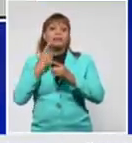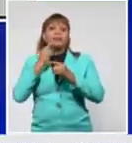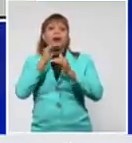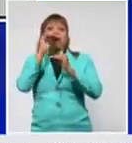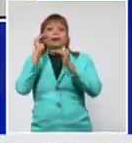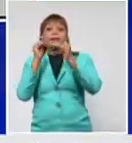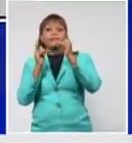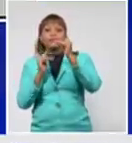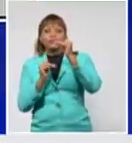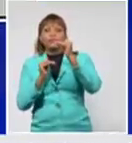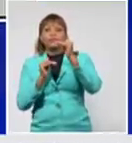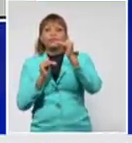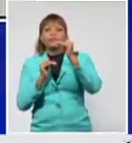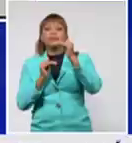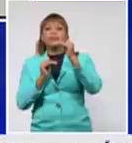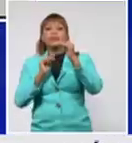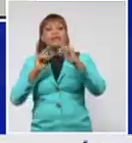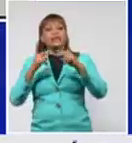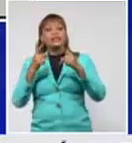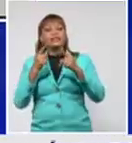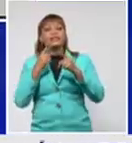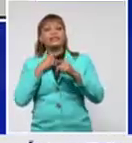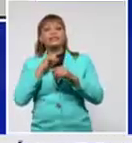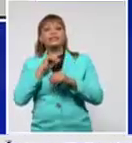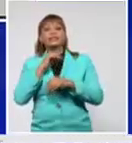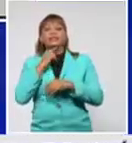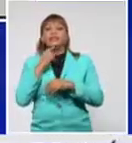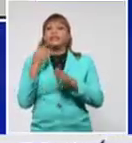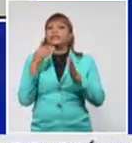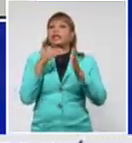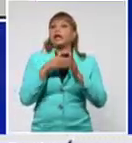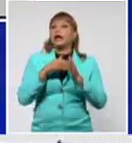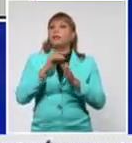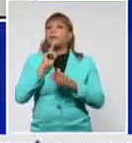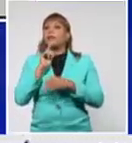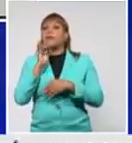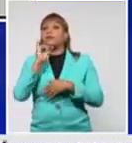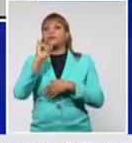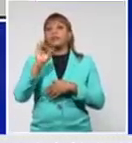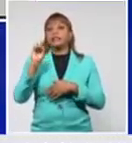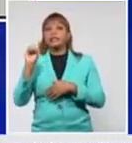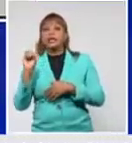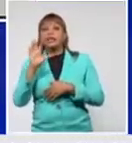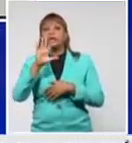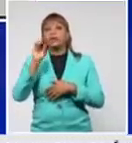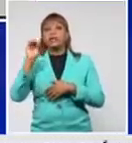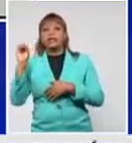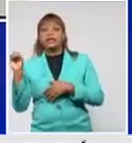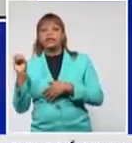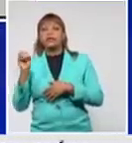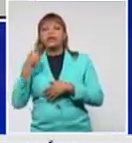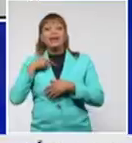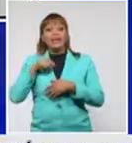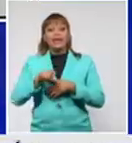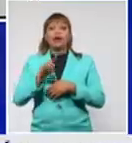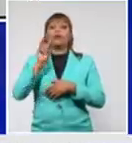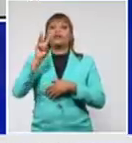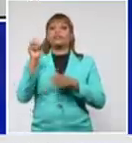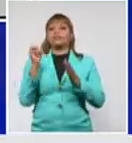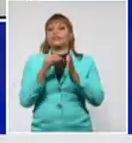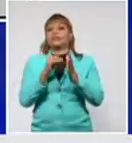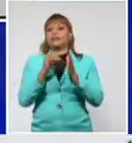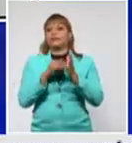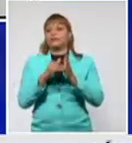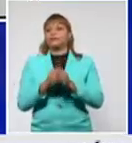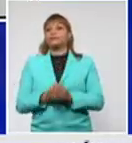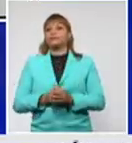disminuyendo. Reitero, llegamos a estar en 600, 500, 400, y ya estamos en 300 los